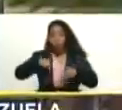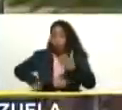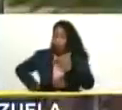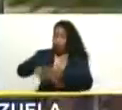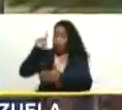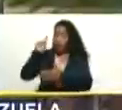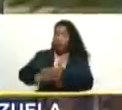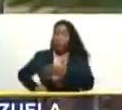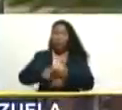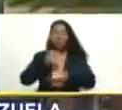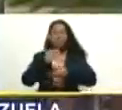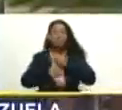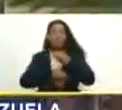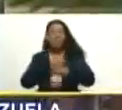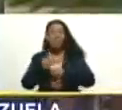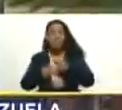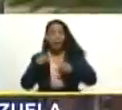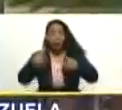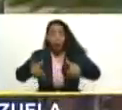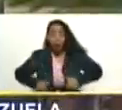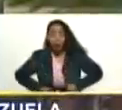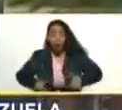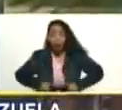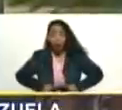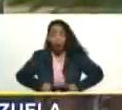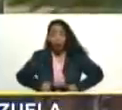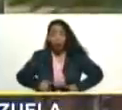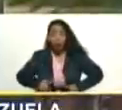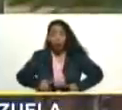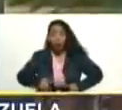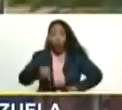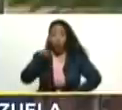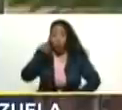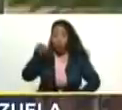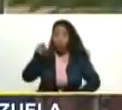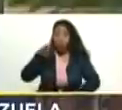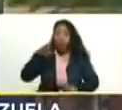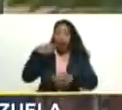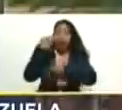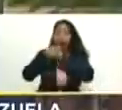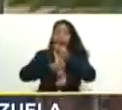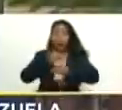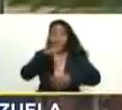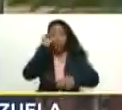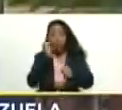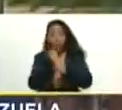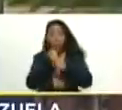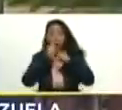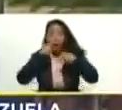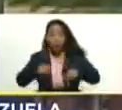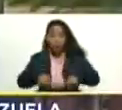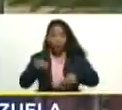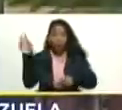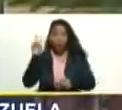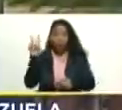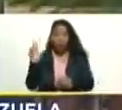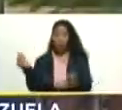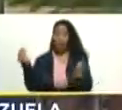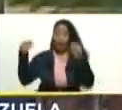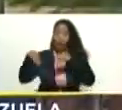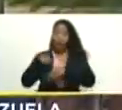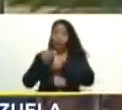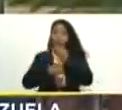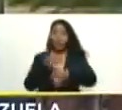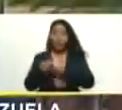la realización de nuestros esfuerzos, de todo el esfuerzo que usted ha hecho y que comenzó en octubre del 2021, el acuerdo que